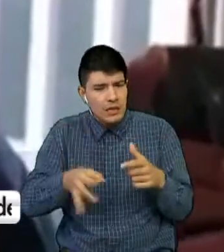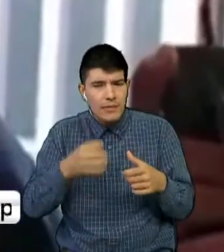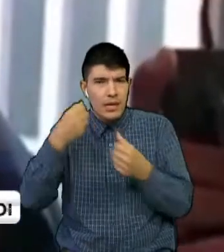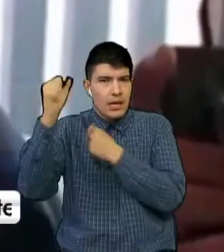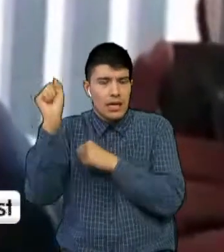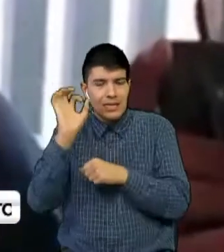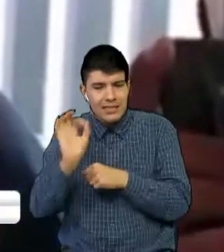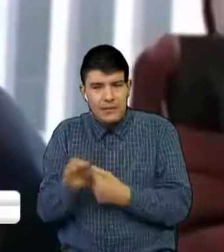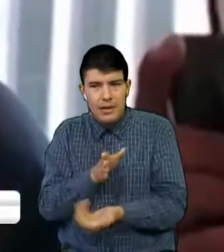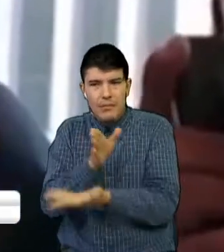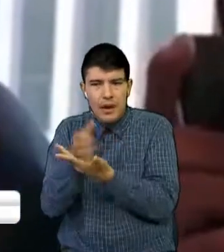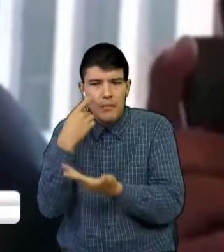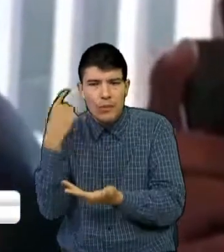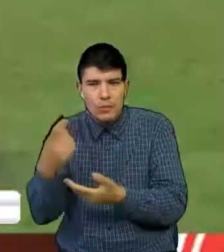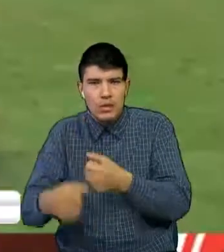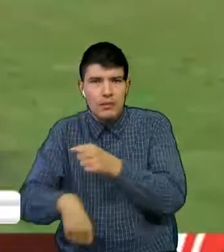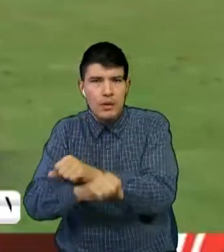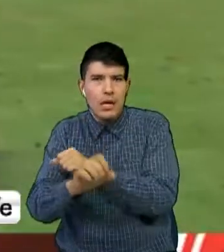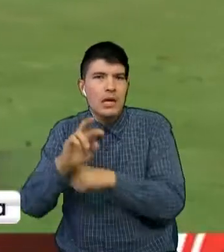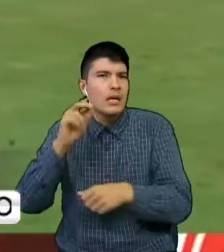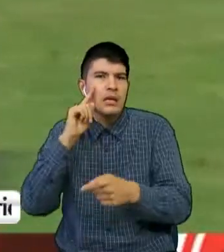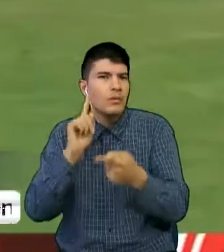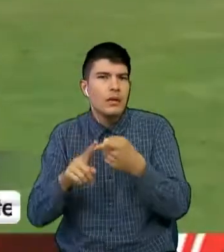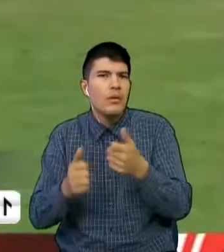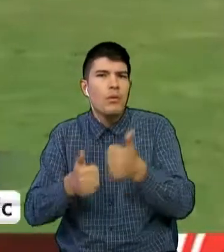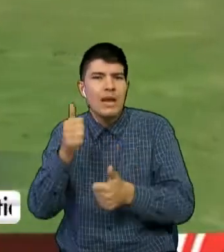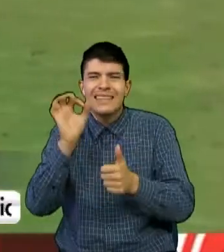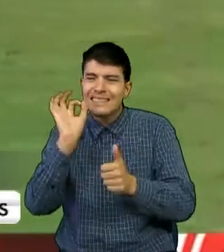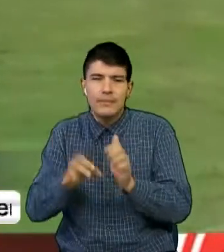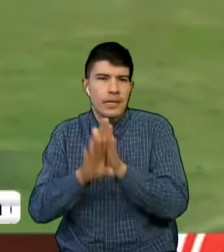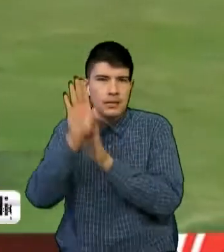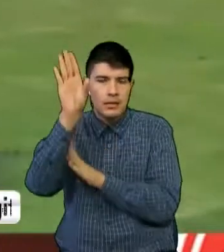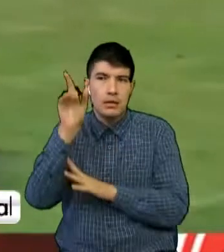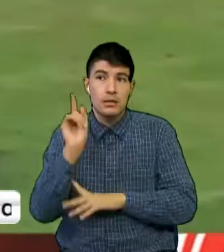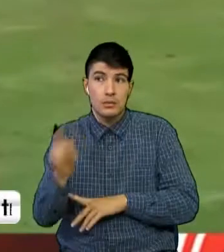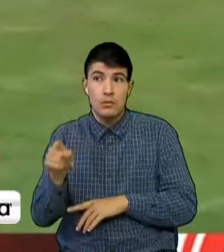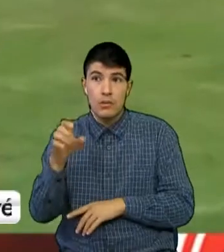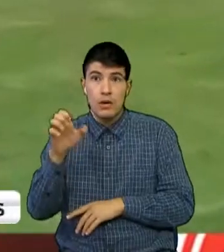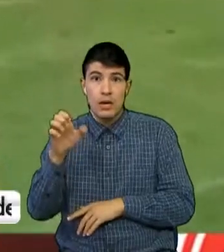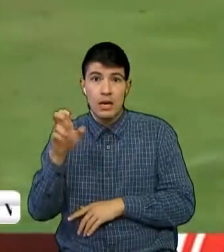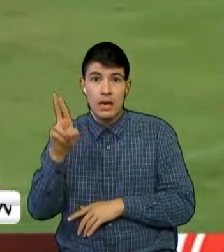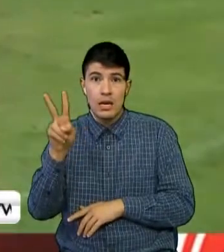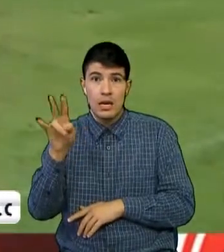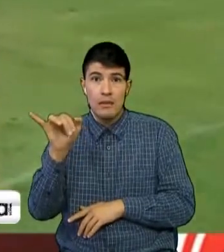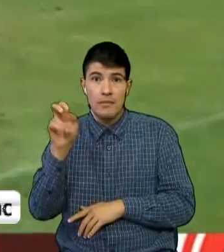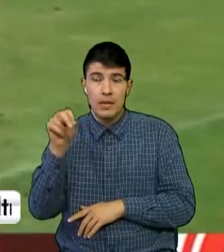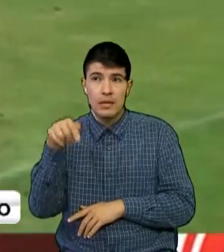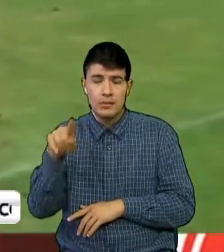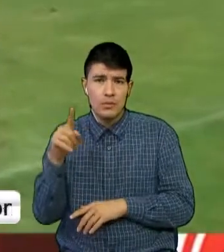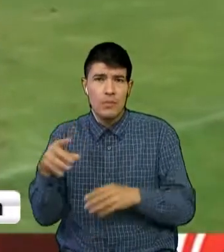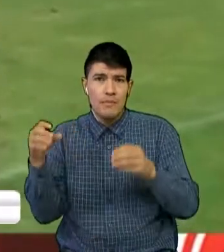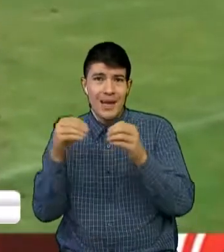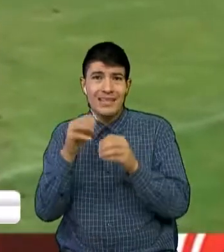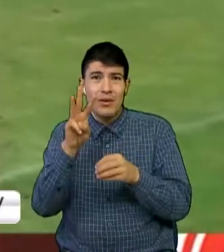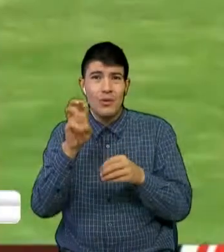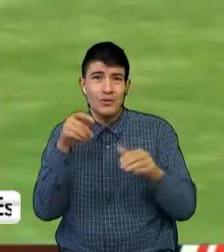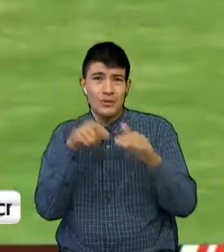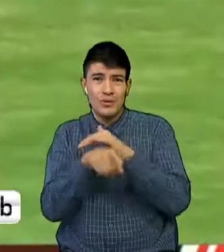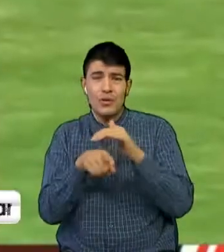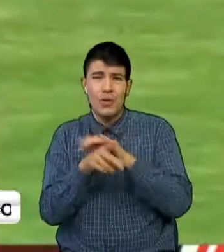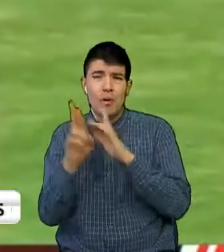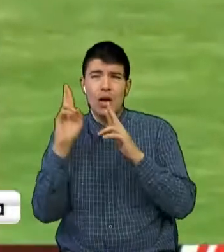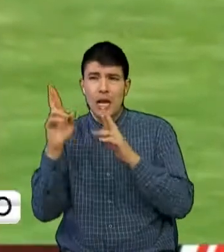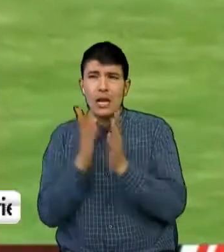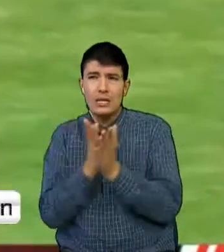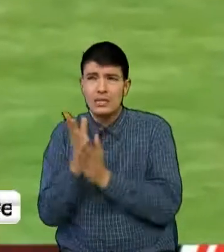siempre a buscar el partido y es ascender el máximo artillero motilón ervin el alpinito carrillo quien acumula ocho anotaciones espera